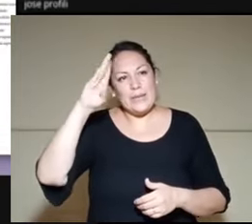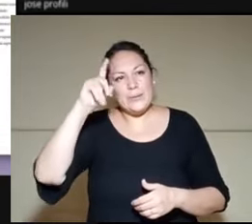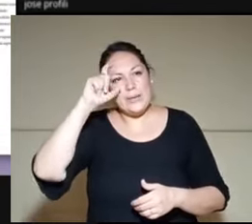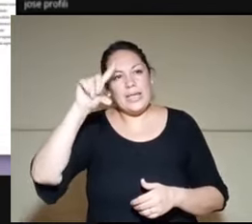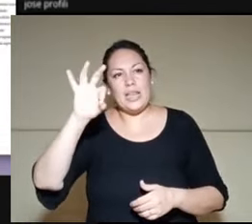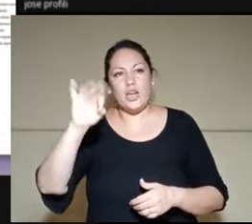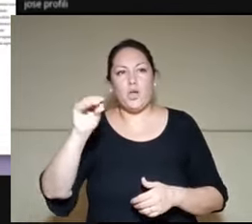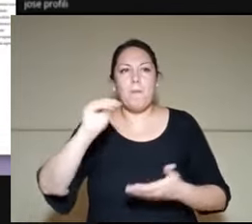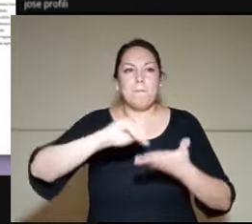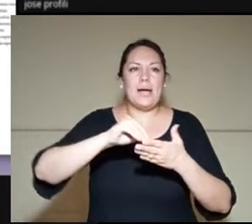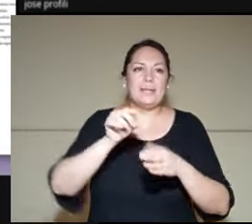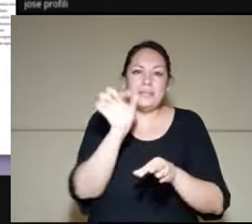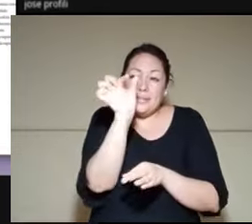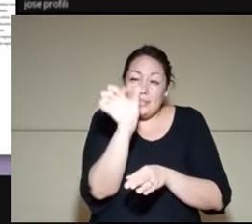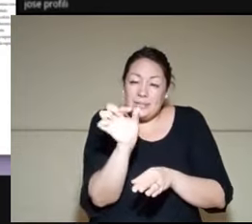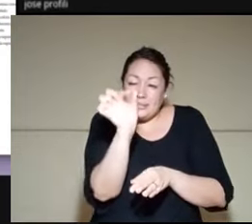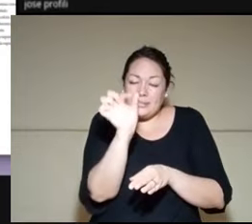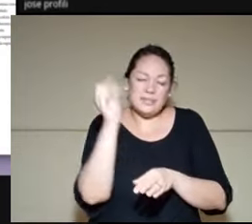espinal, ¿sí?